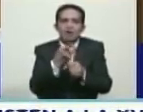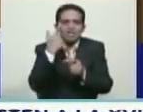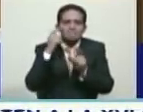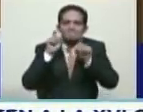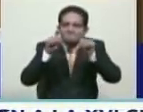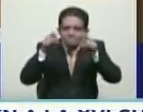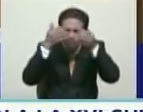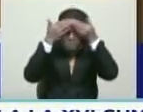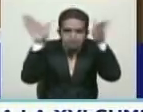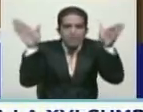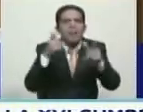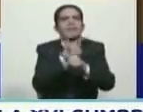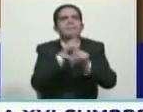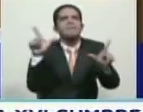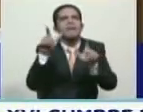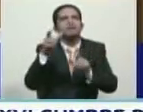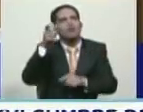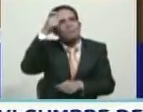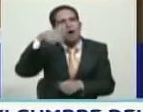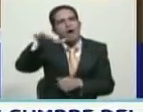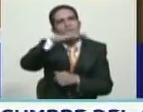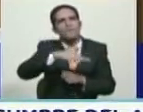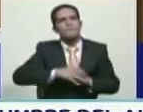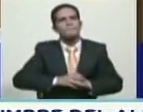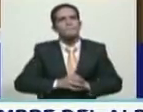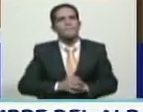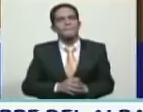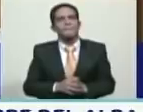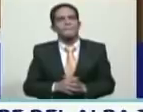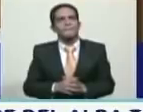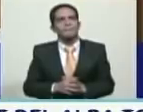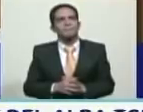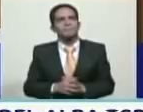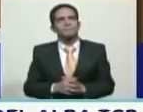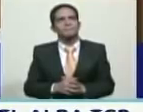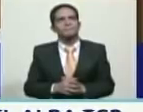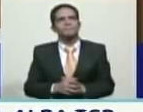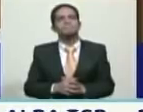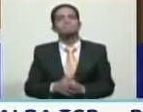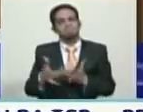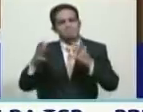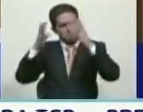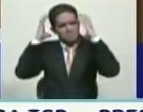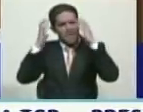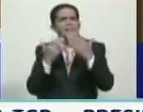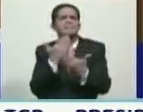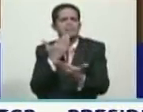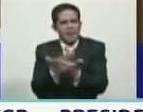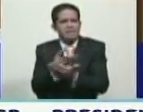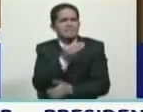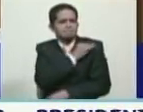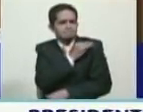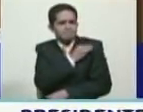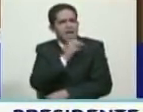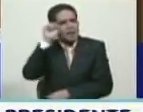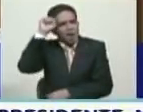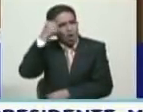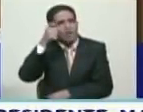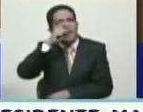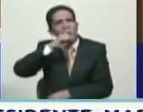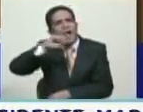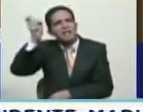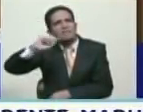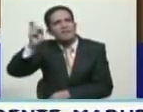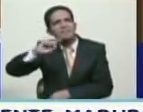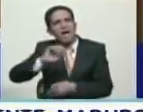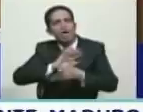pueblos. Hermano Miguel, muchas gracias por esta convocatoria para recordar el aniversario del ALBA